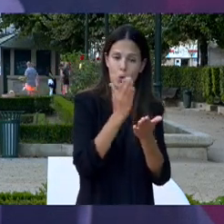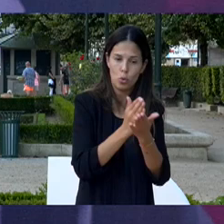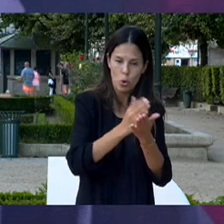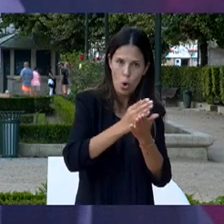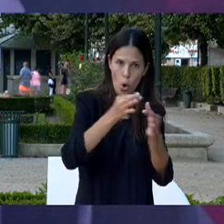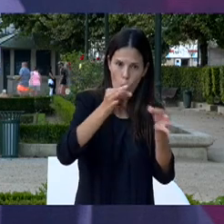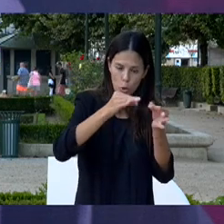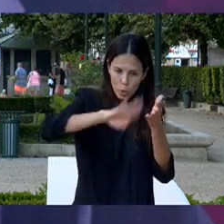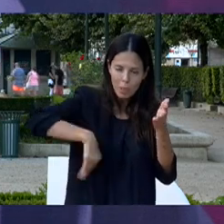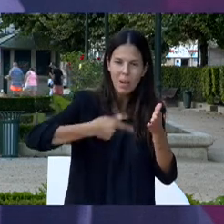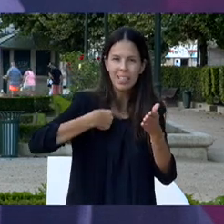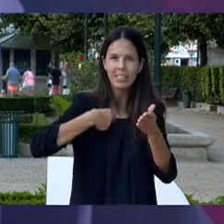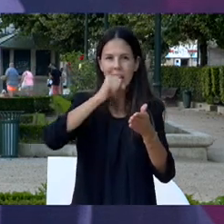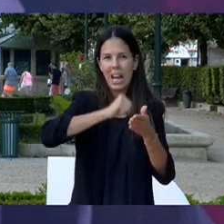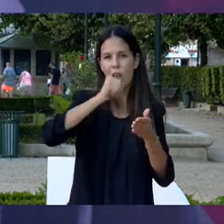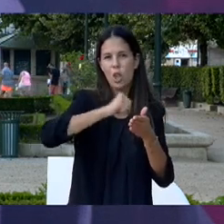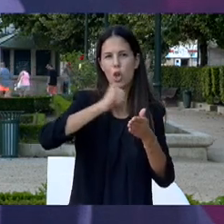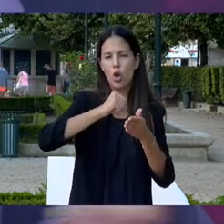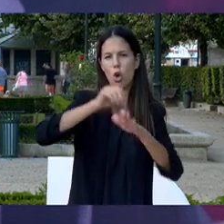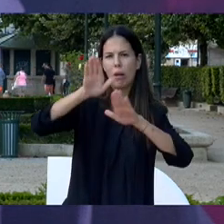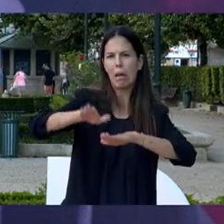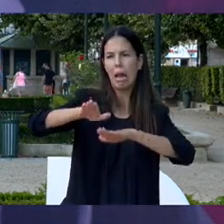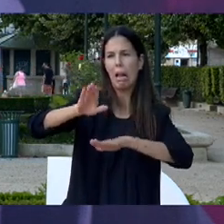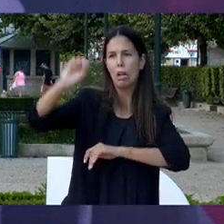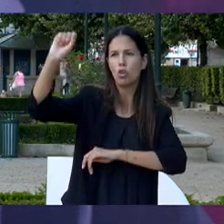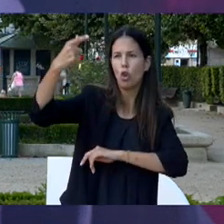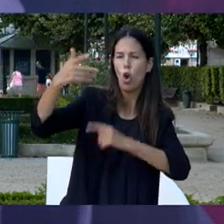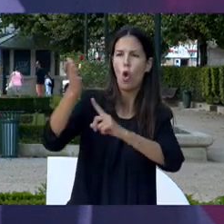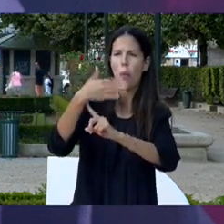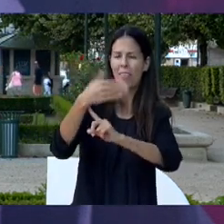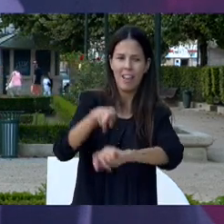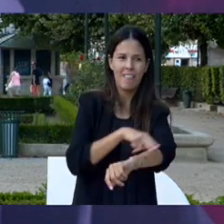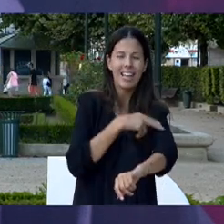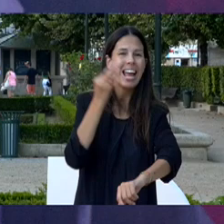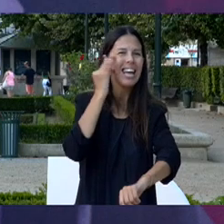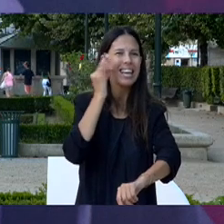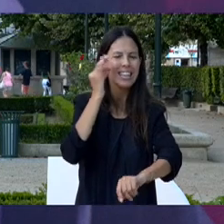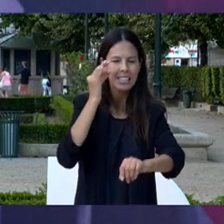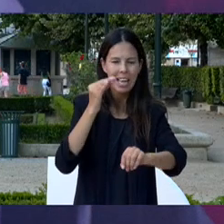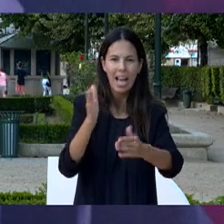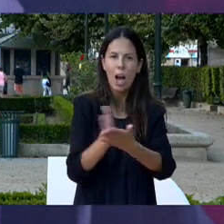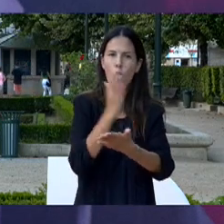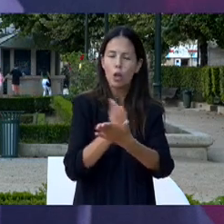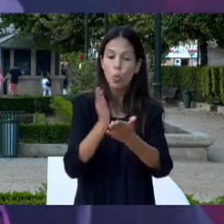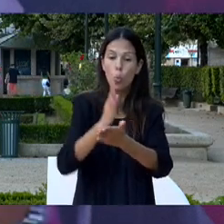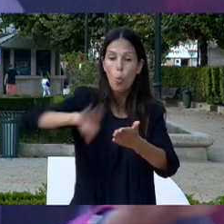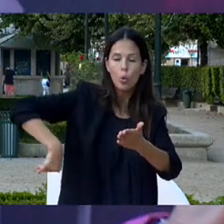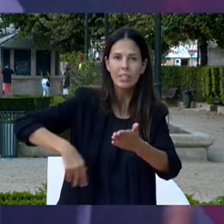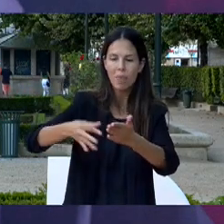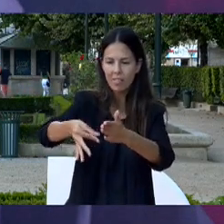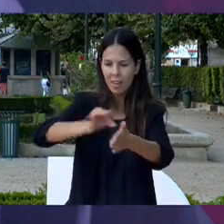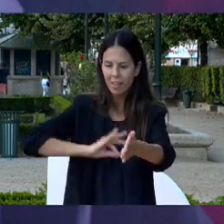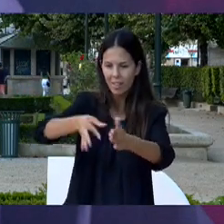viña o cara al sol e el himno e a bandeira franquista, non sei que, ela arrancaba esas últimas páxinas e non lles